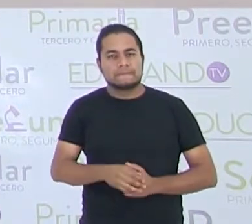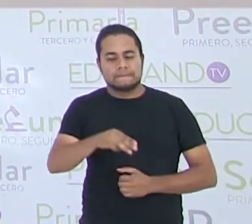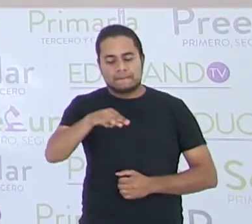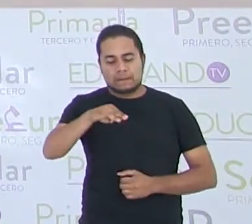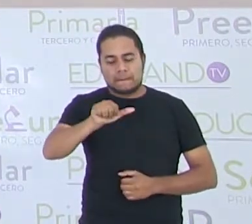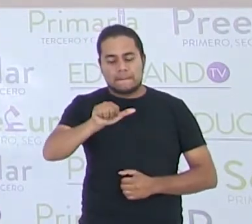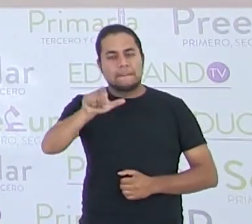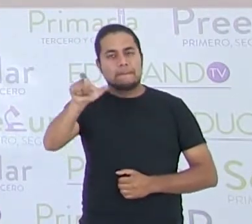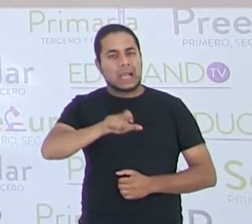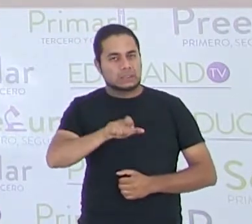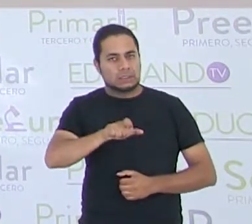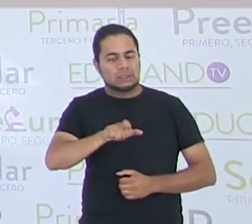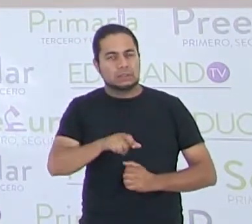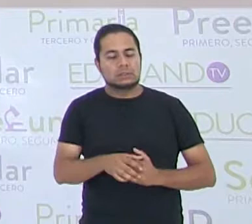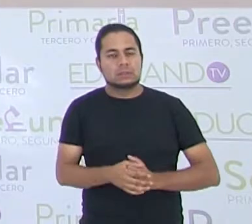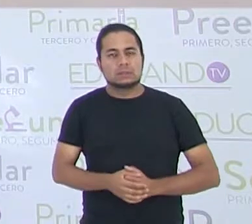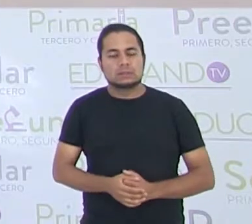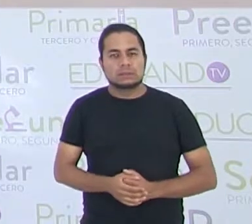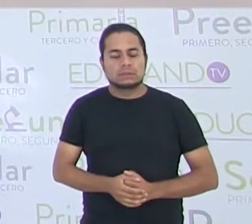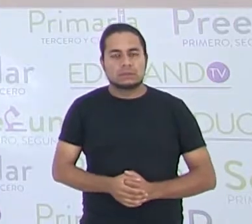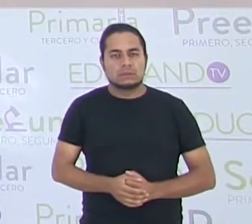Max,